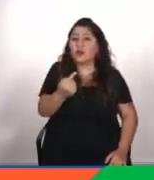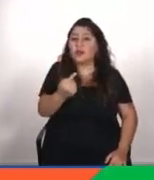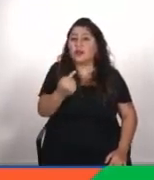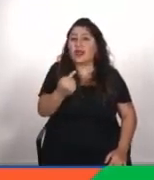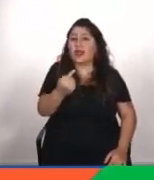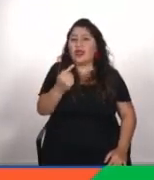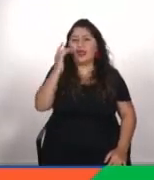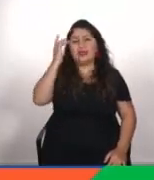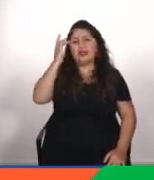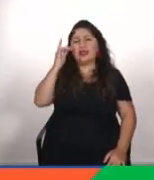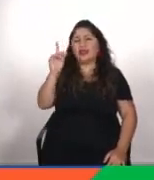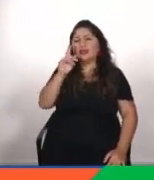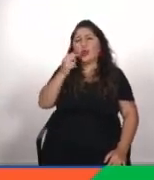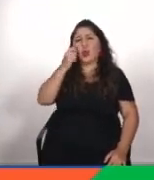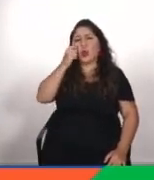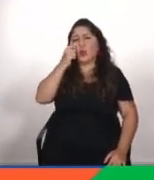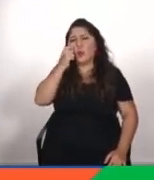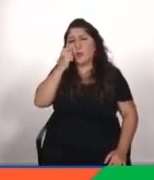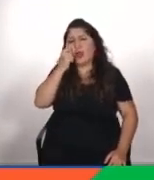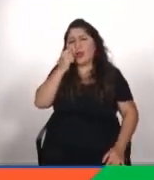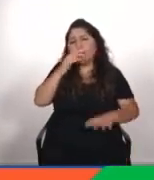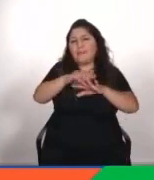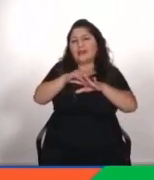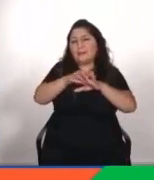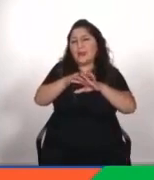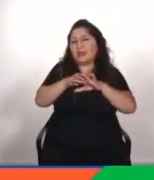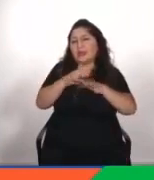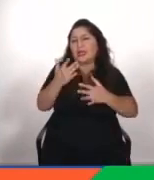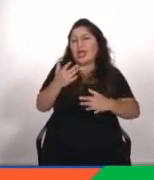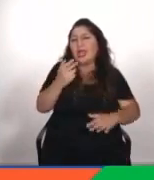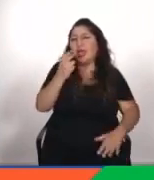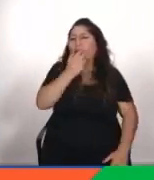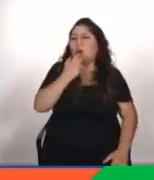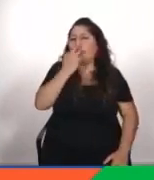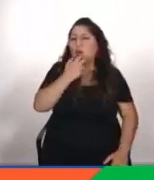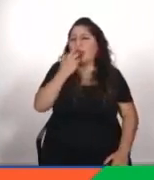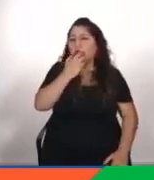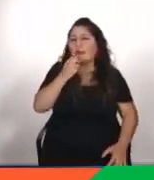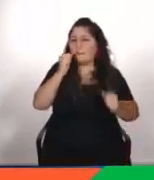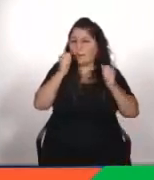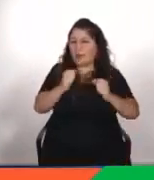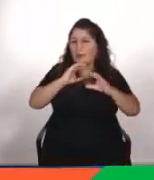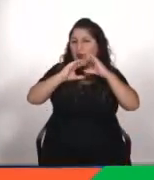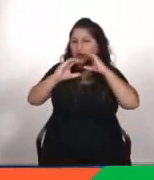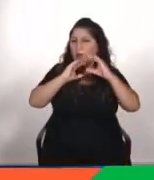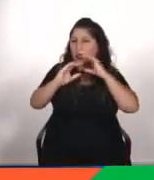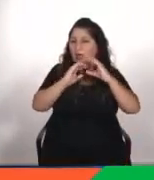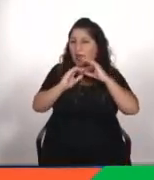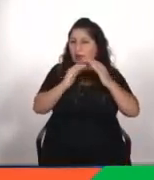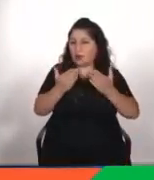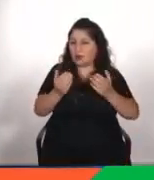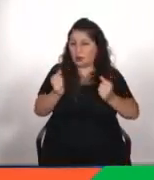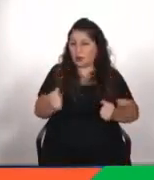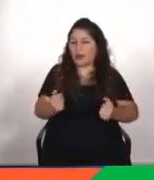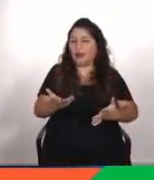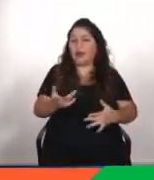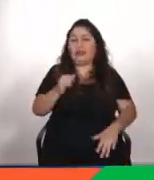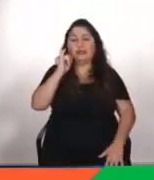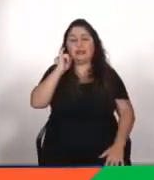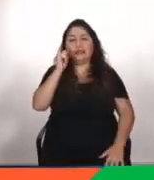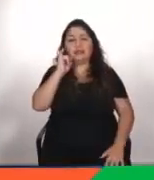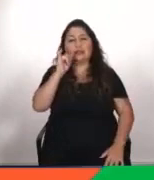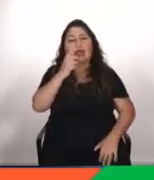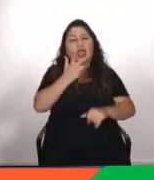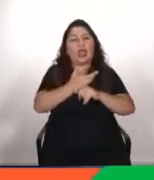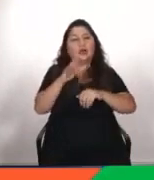las matemáticas el mejor lenguaje para intentar comunicarnos? ¿Qué crees tú, Eduardo? Yo creo que sí. Hay esta película